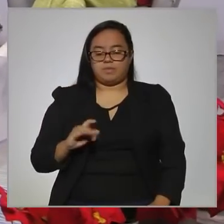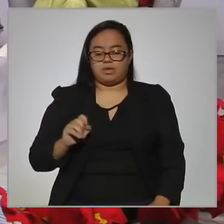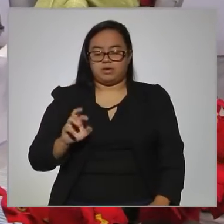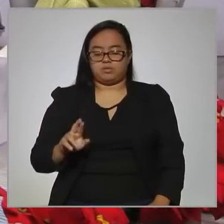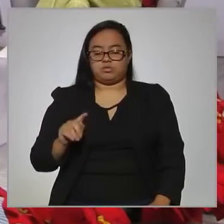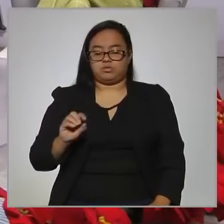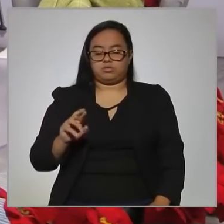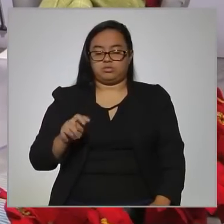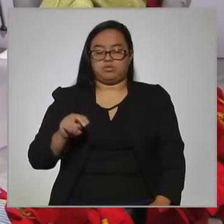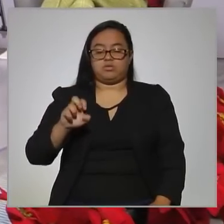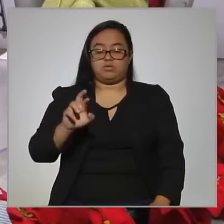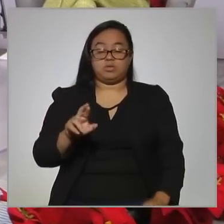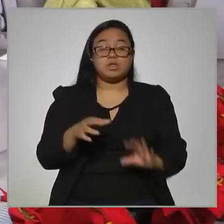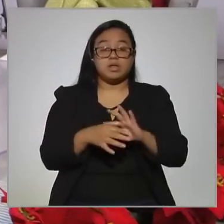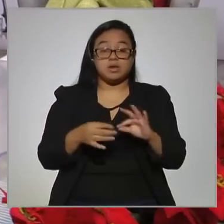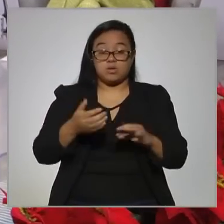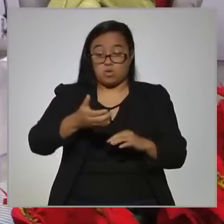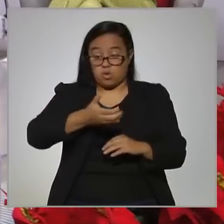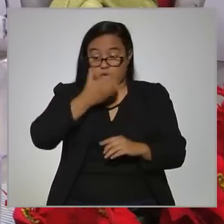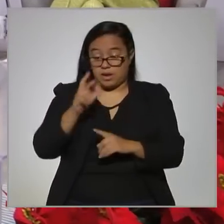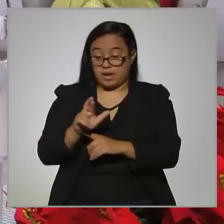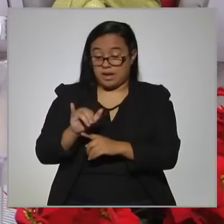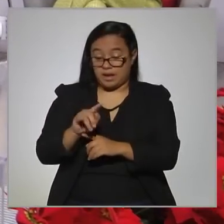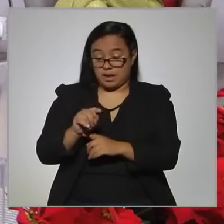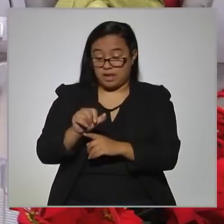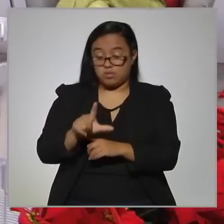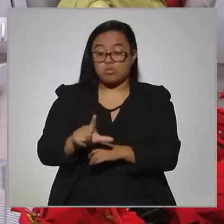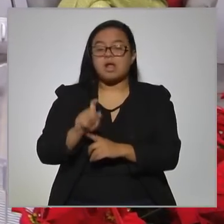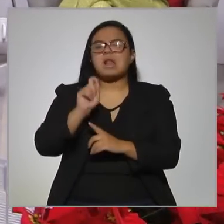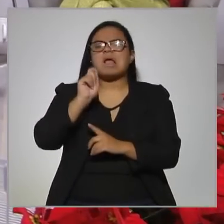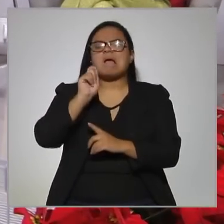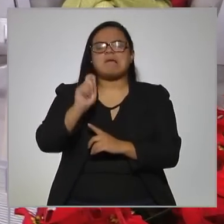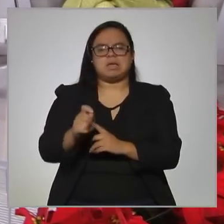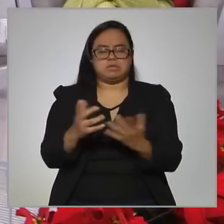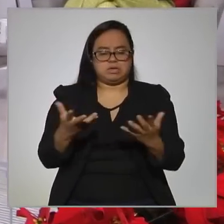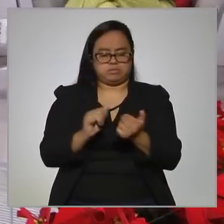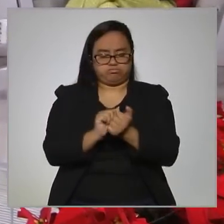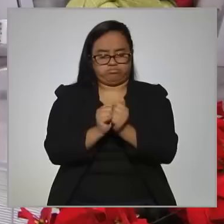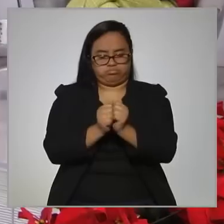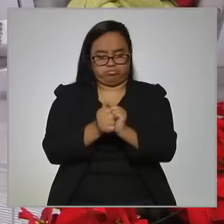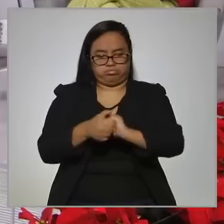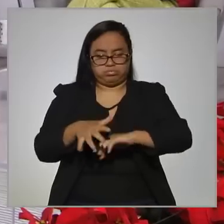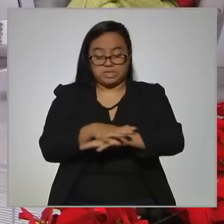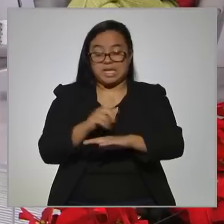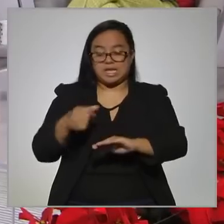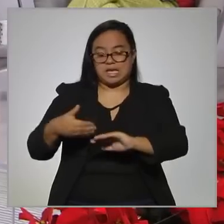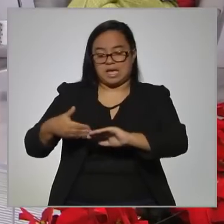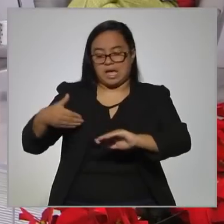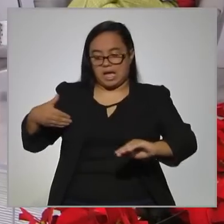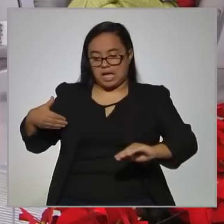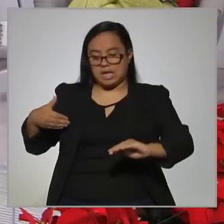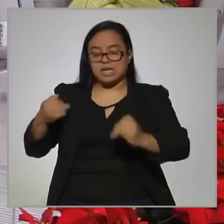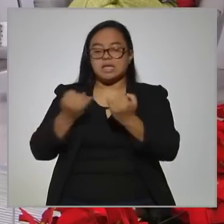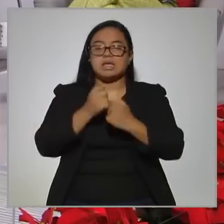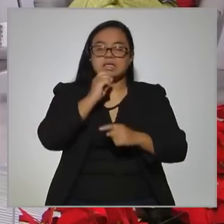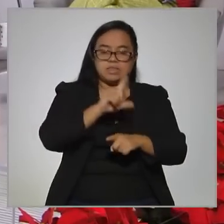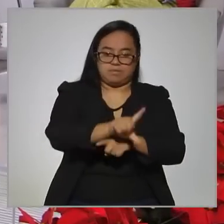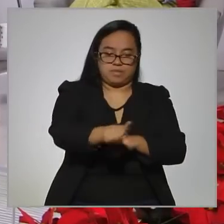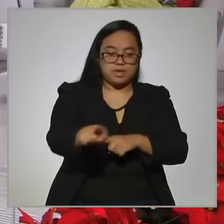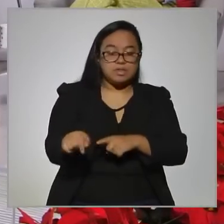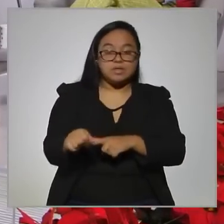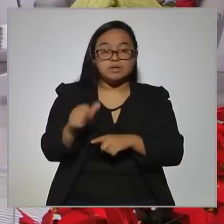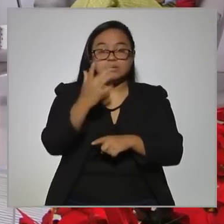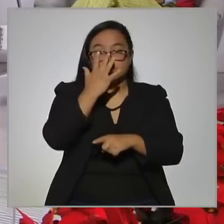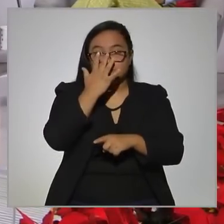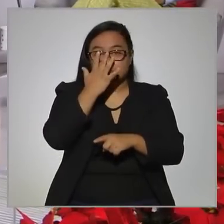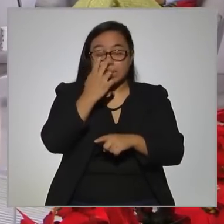decía, un ritual es un periodo de transformación que marca un antes y un después, es decir, que va leído